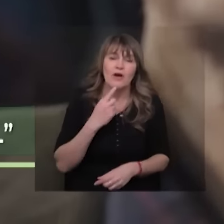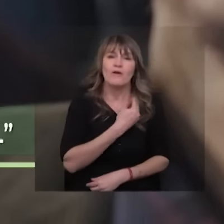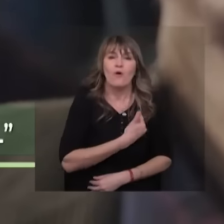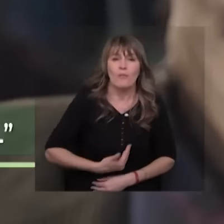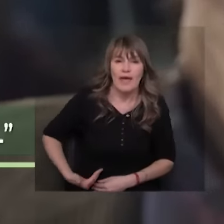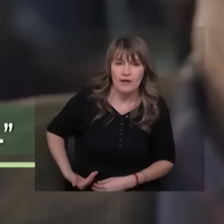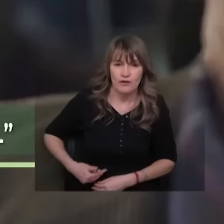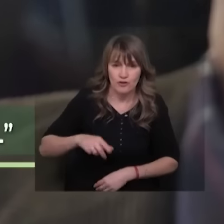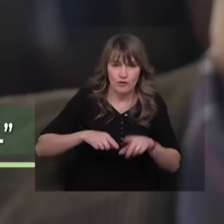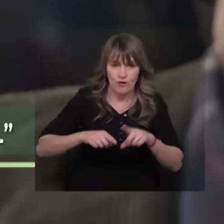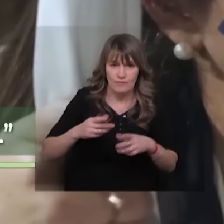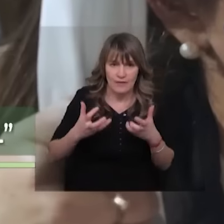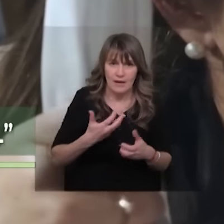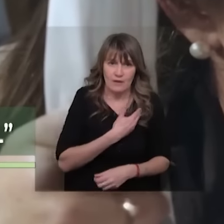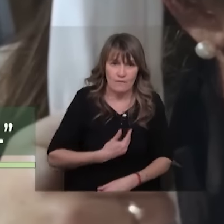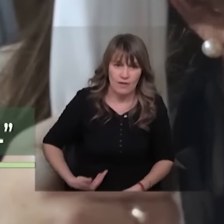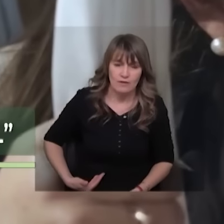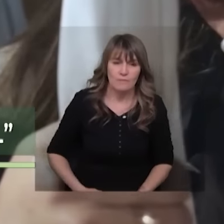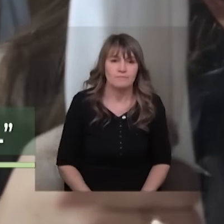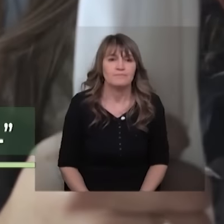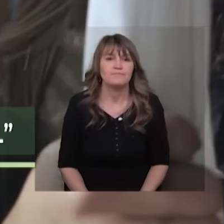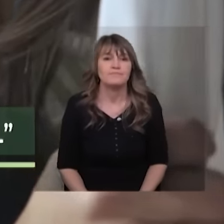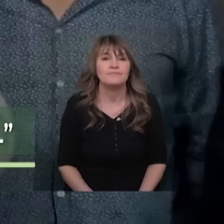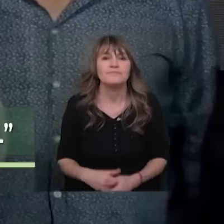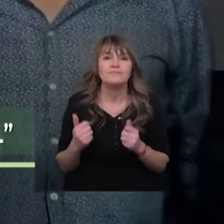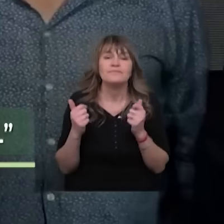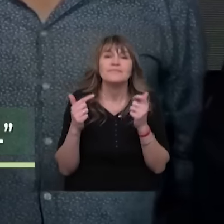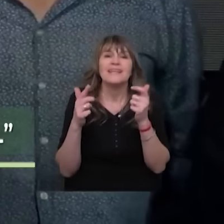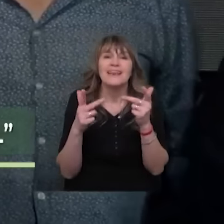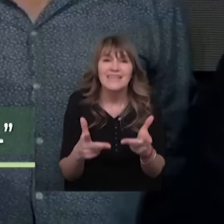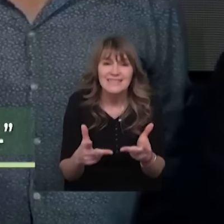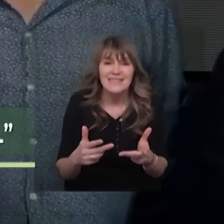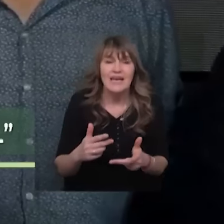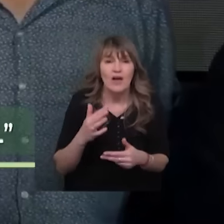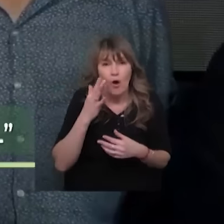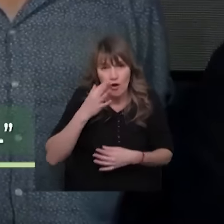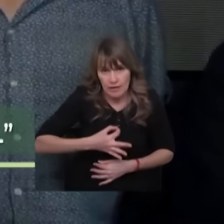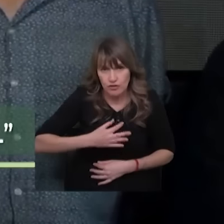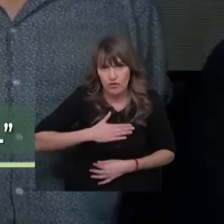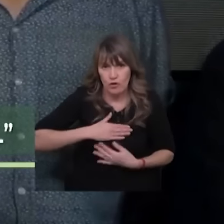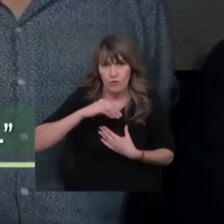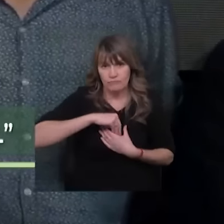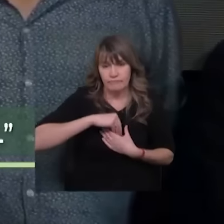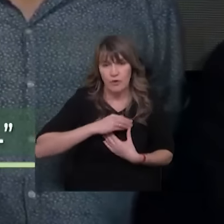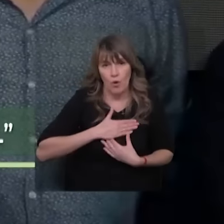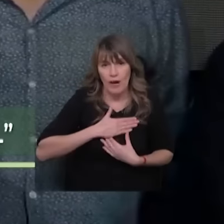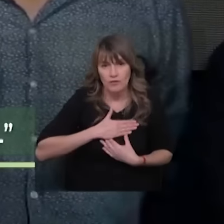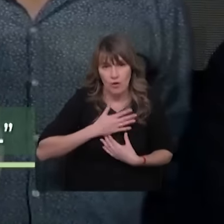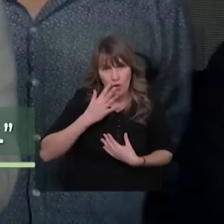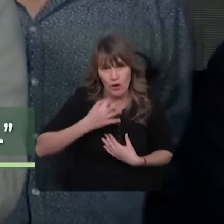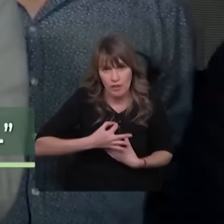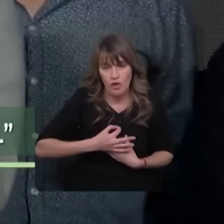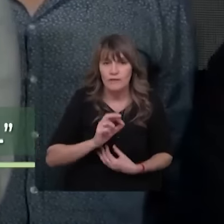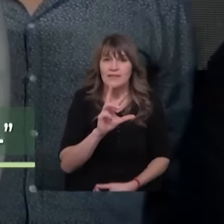gobernar Entonces yo les quiero decir con mucha honestidad de corazón Si el